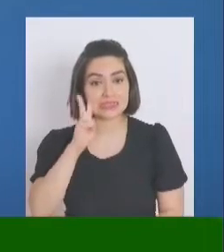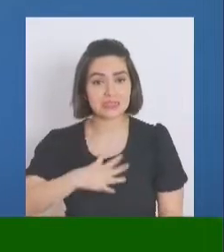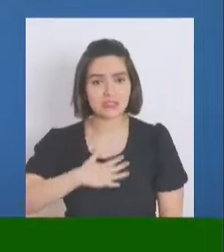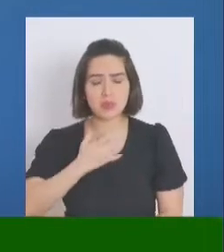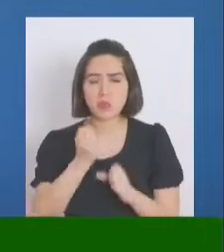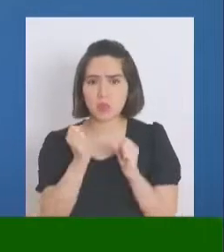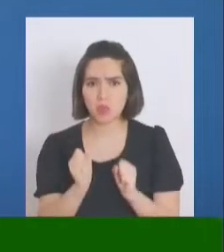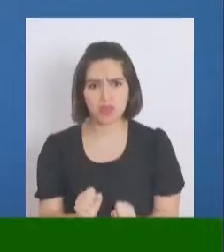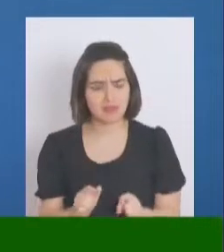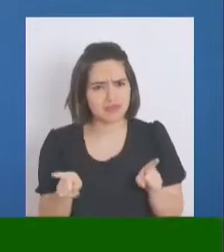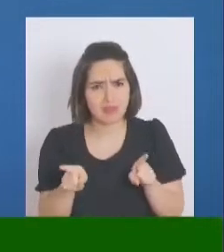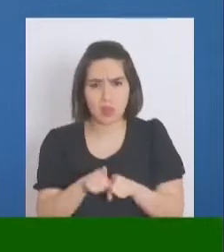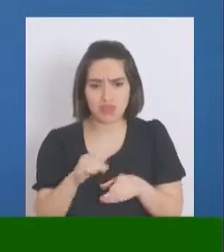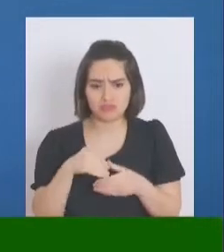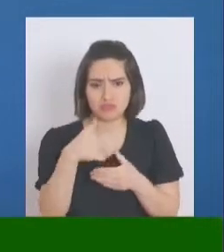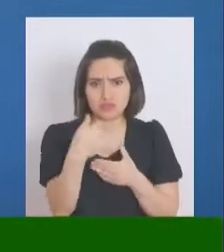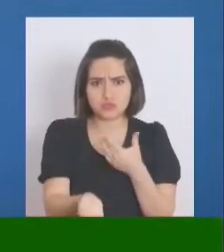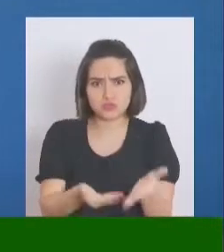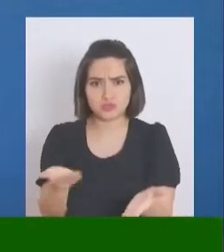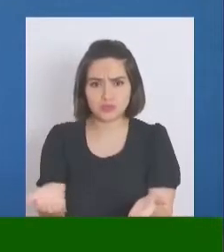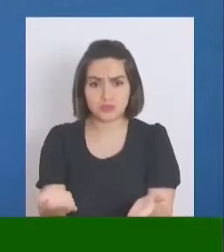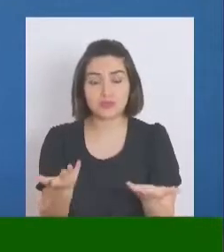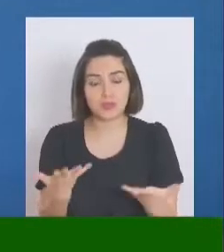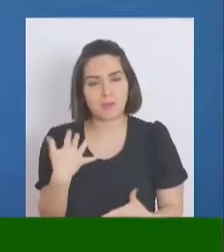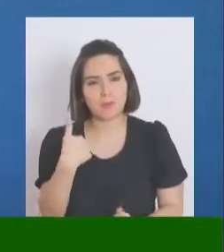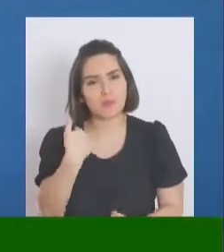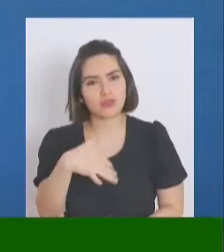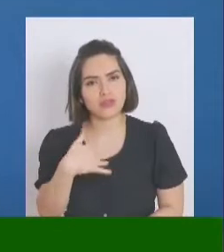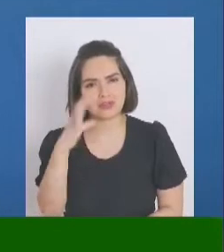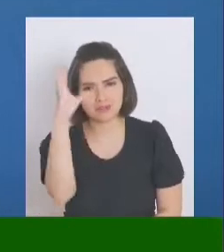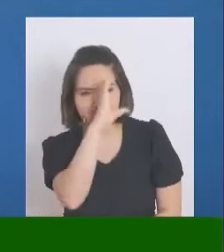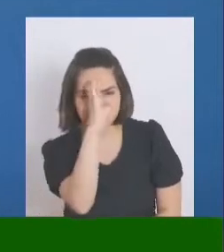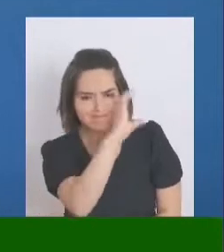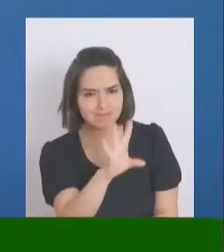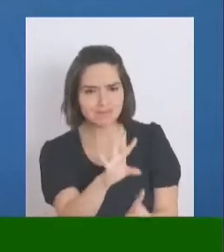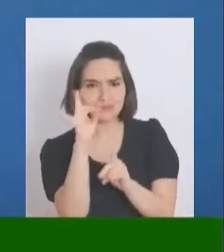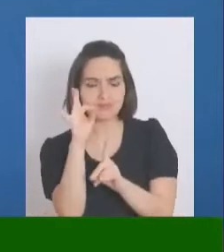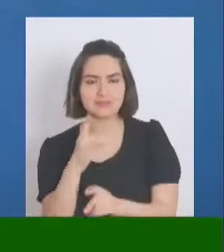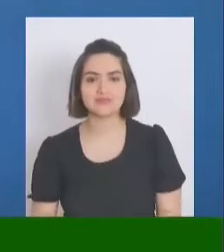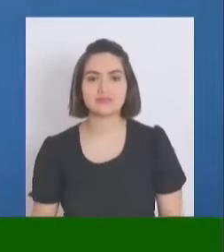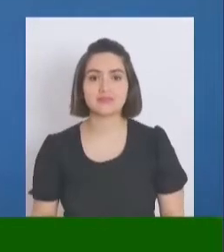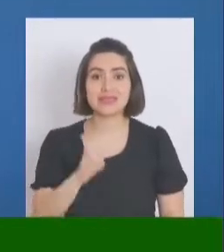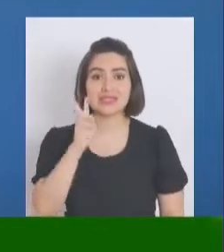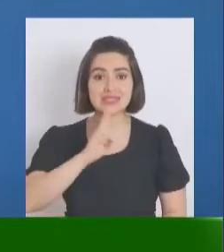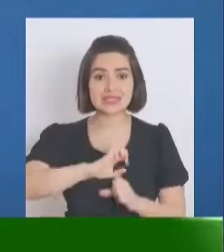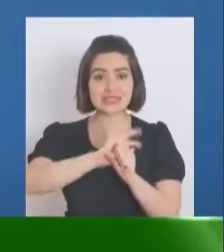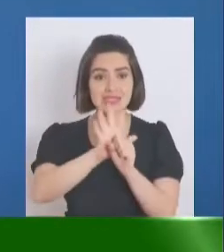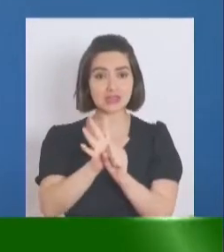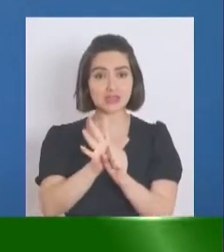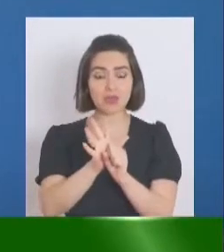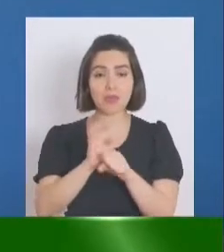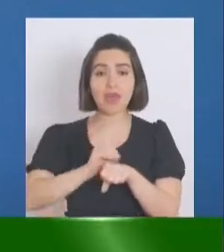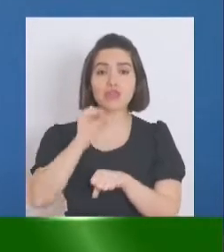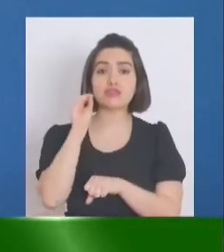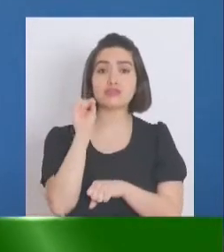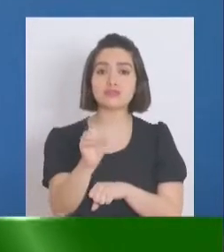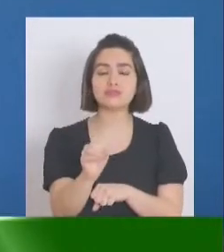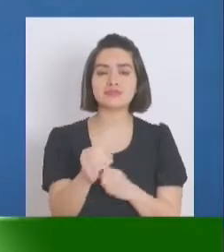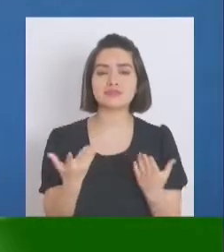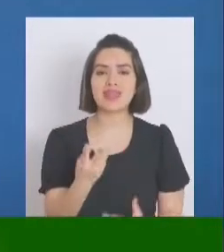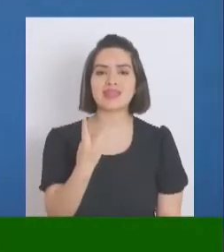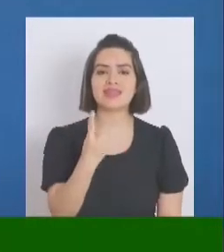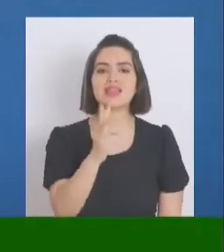pueden contagiar. Por eso es tan importante esta estrategia. Los casos asintomáticos notificados alcanzan